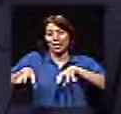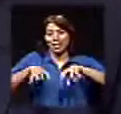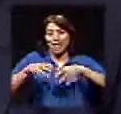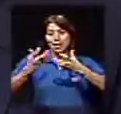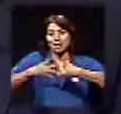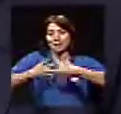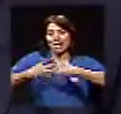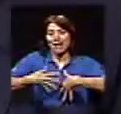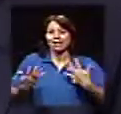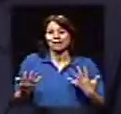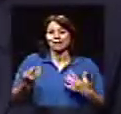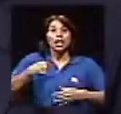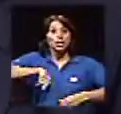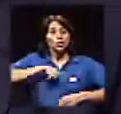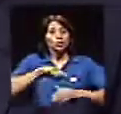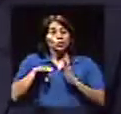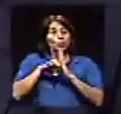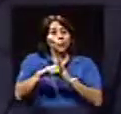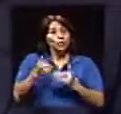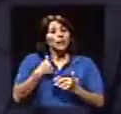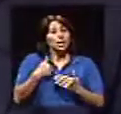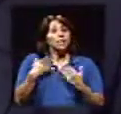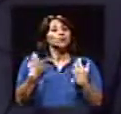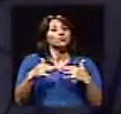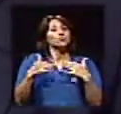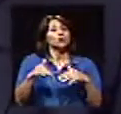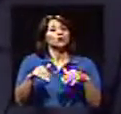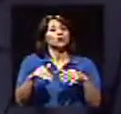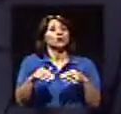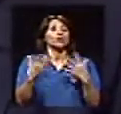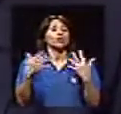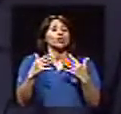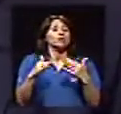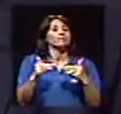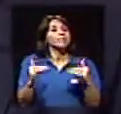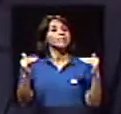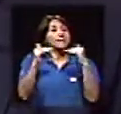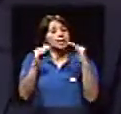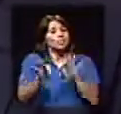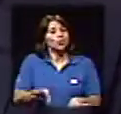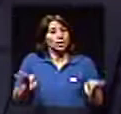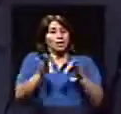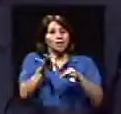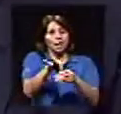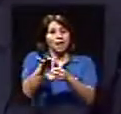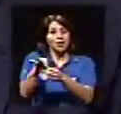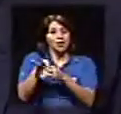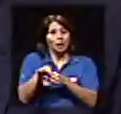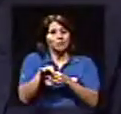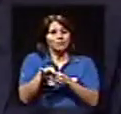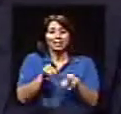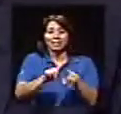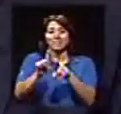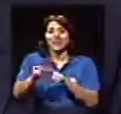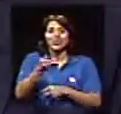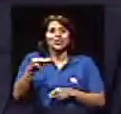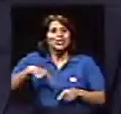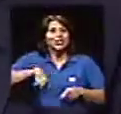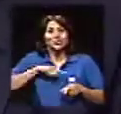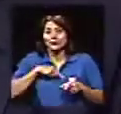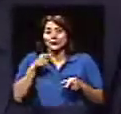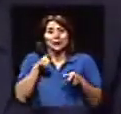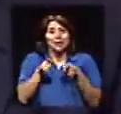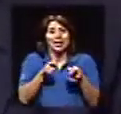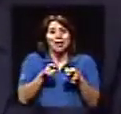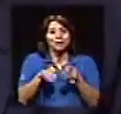Y en el campo nuestro, que tenemos un peso importante en el sector agrícola, que hay una serie de variables que no manejamos. No manejamos el sol, no manejamos la